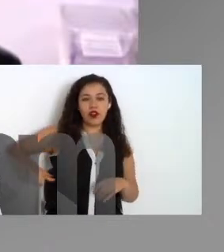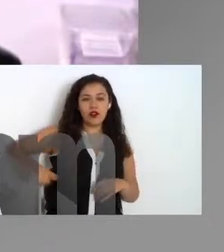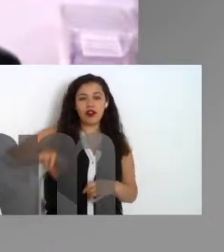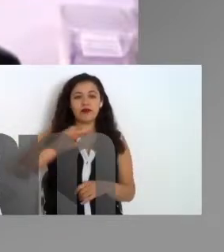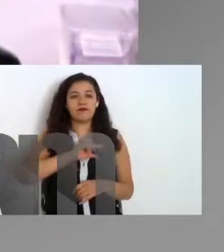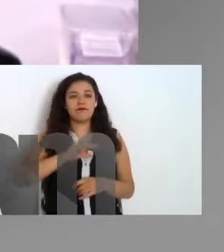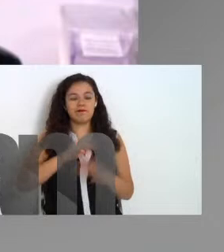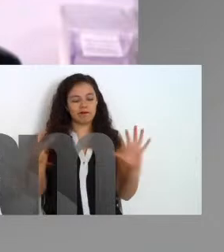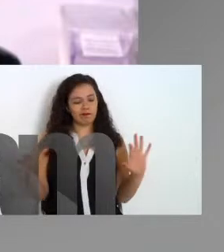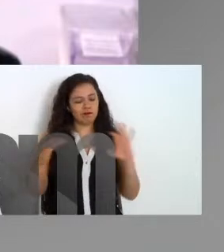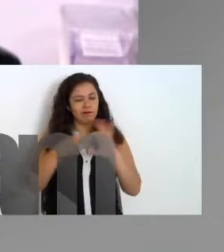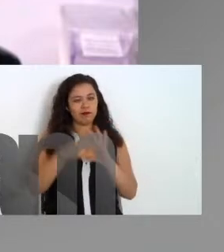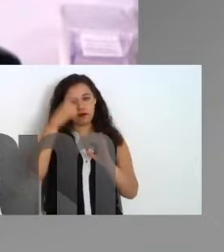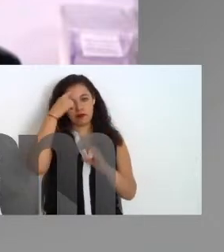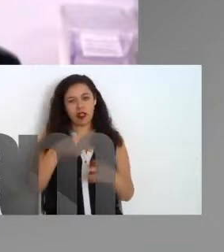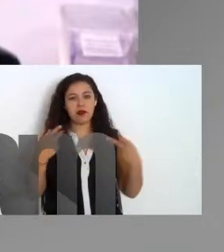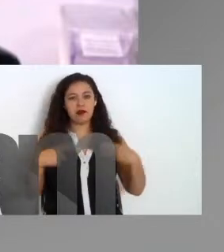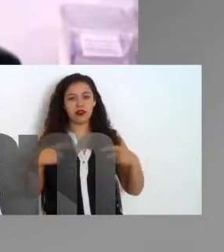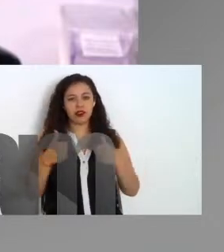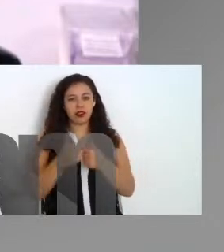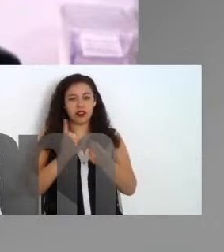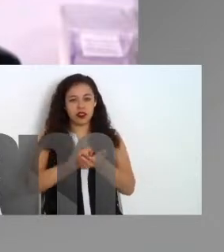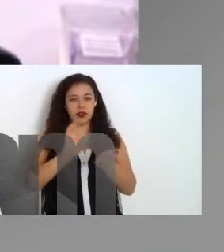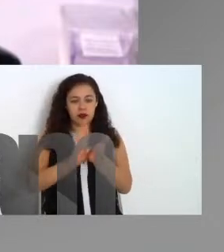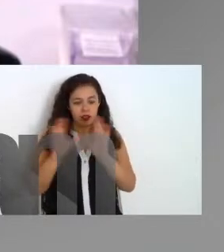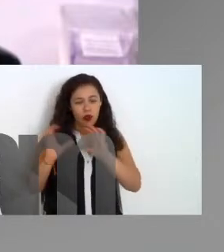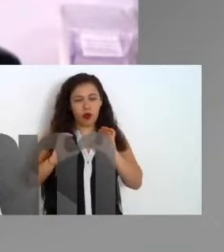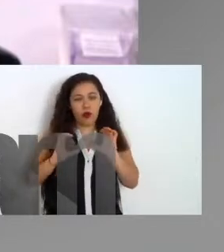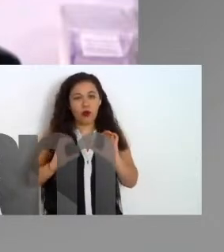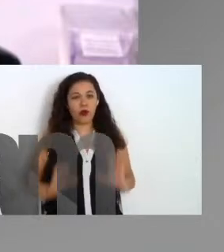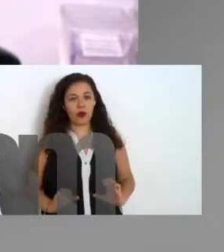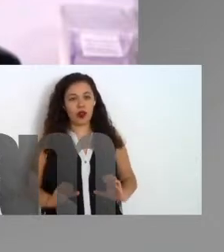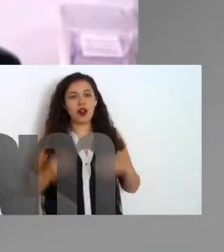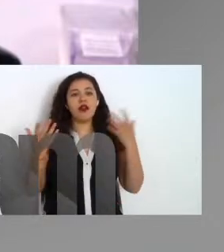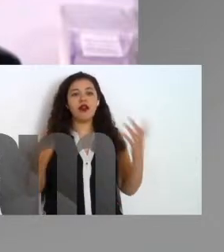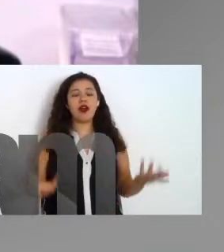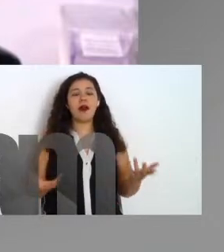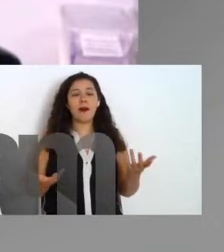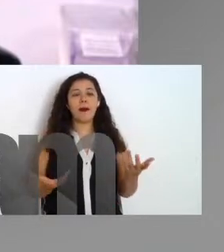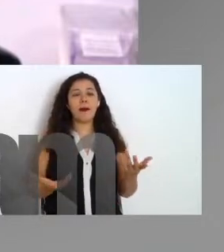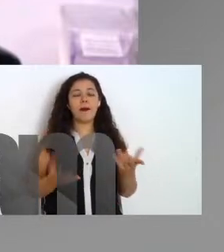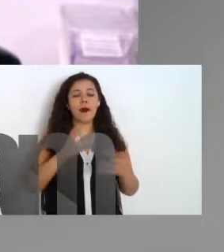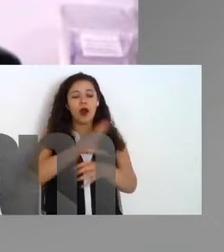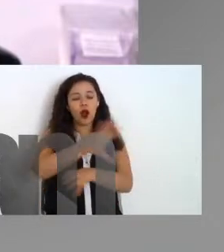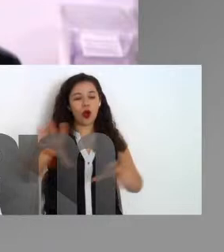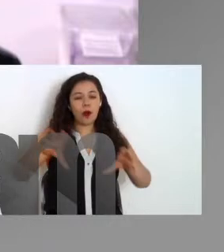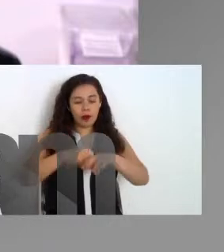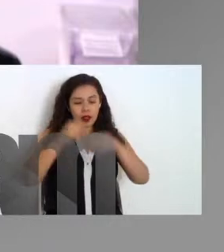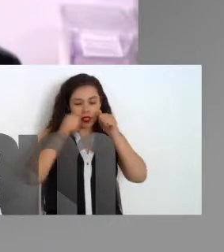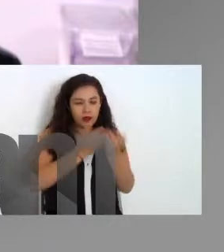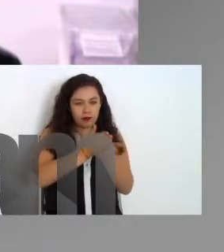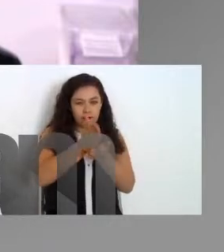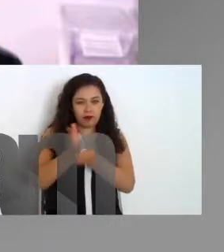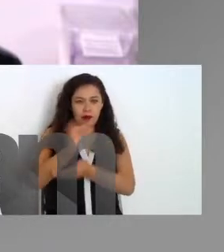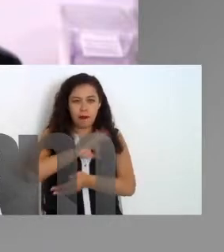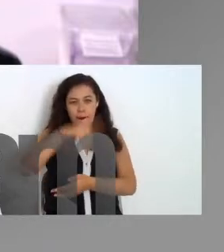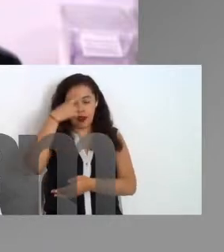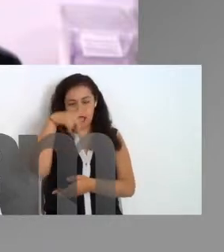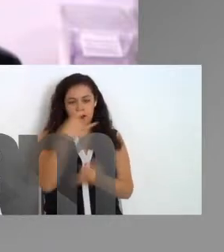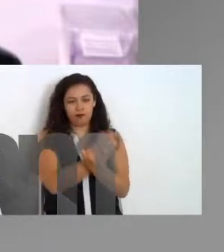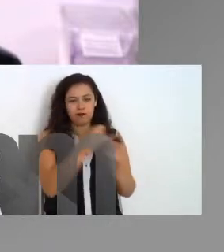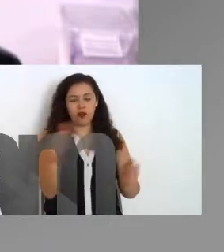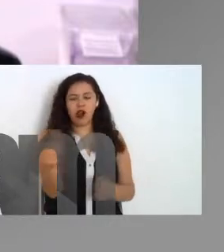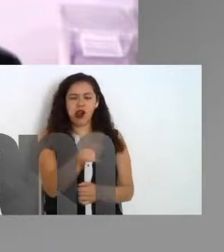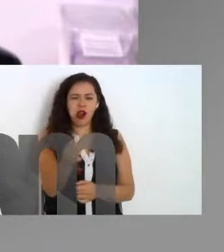de que las personas con discapacidad motriz tengan acceso a una atención integral para que logren su independencia y puedan reinsertarse a la